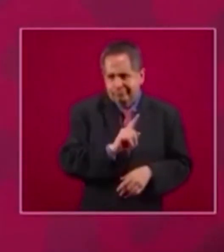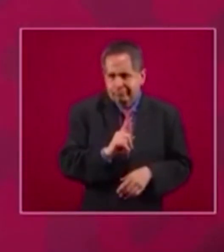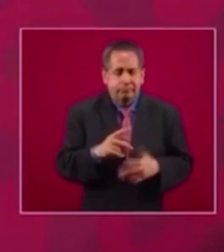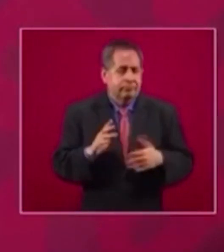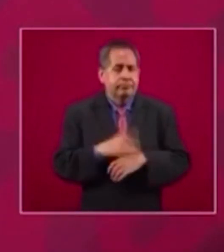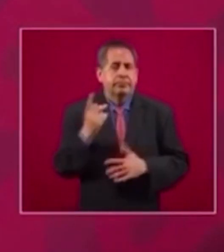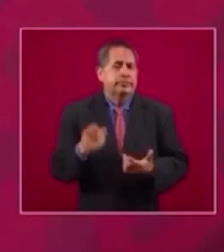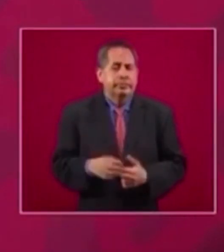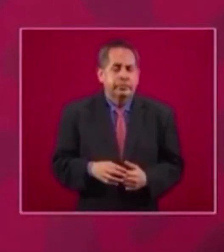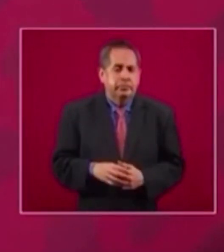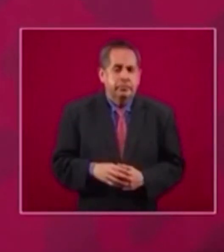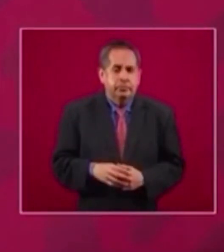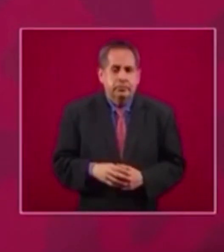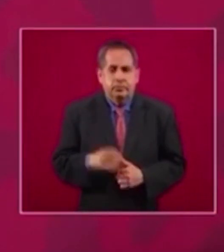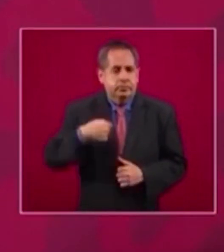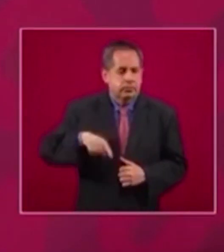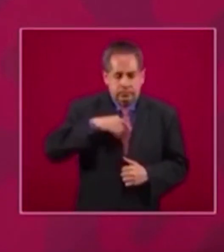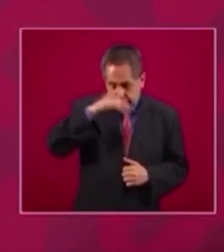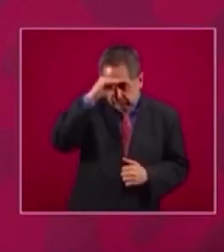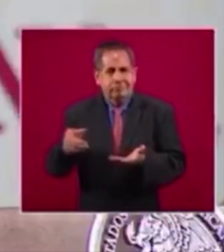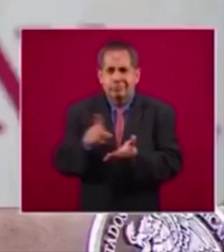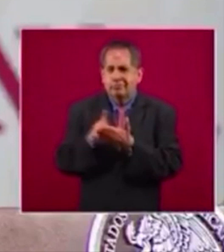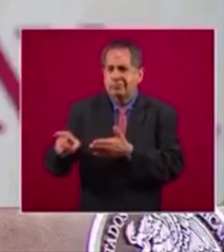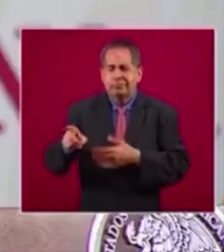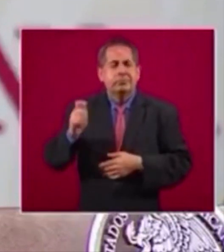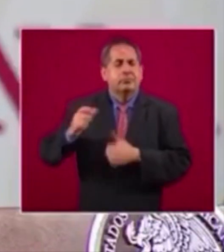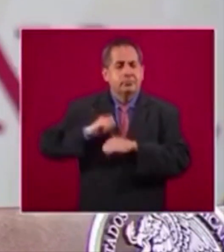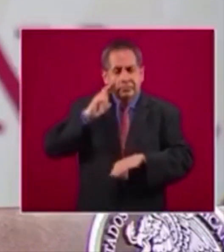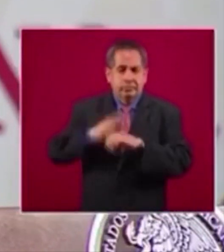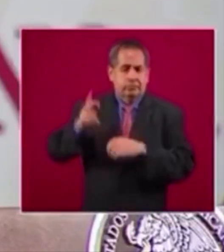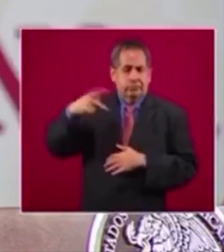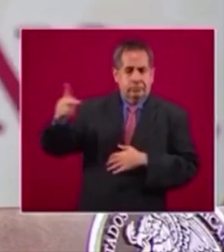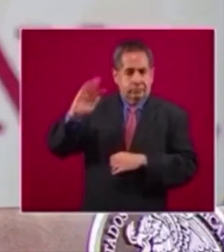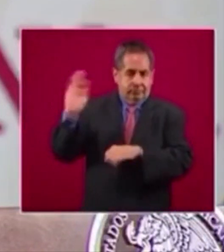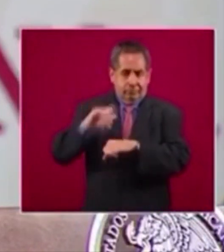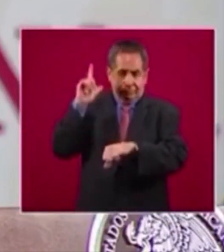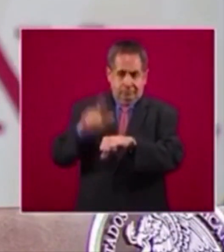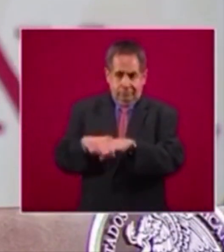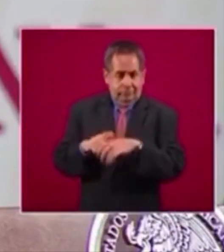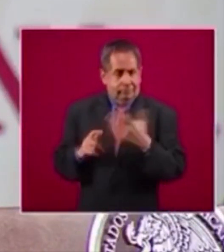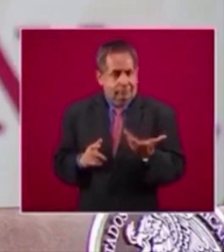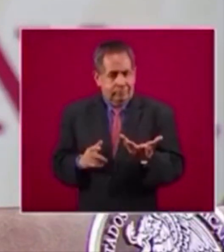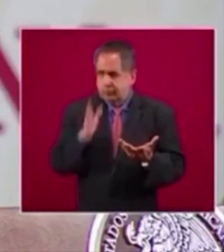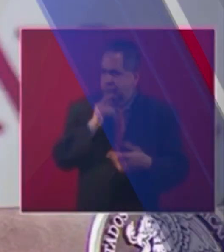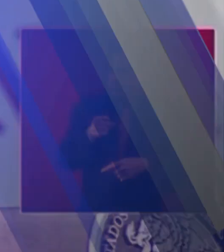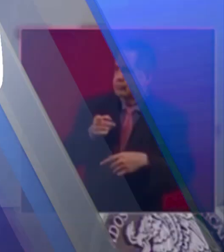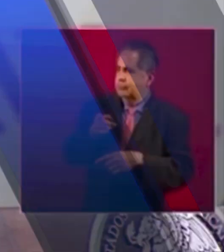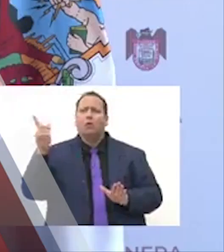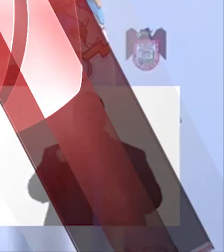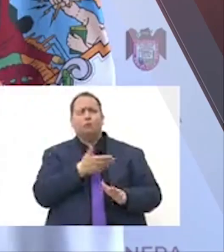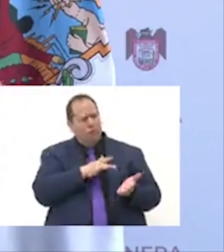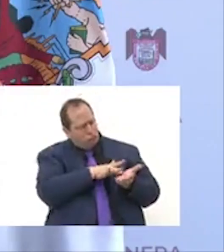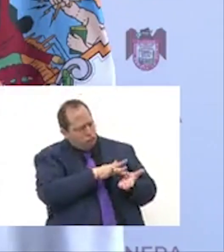manera legal porque viven del desprestigio sin nada que sustente lo dicho. Ya supérame, le dijo la gobernadora a Jaime Bonilla